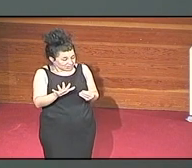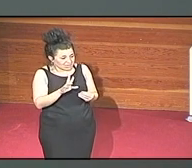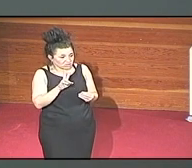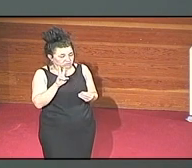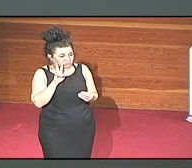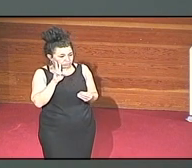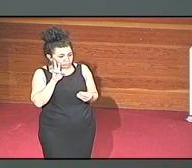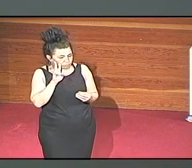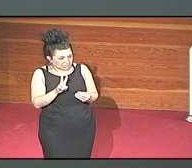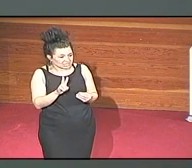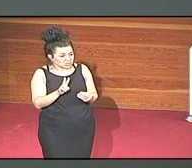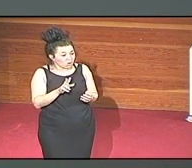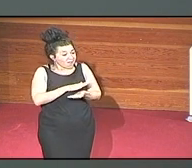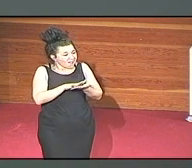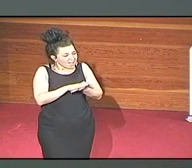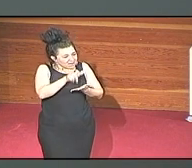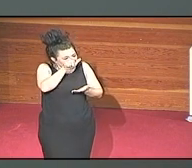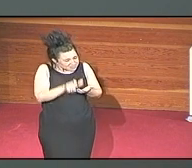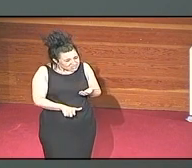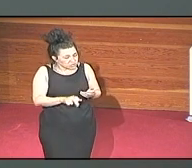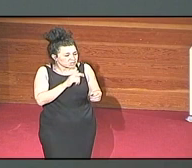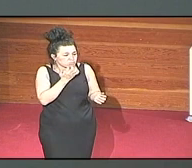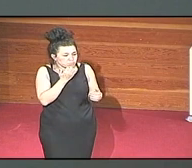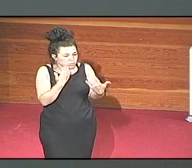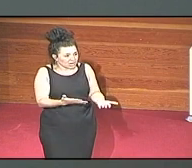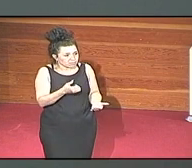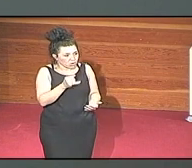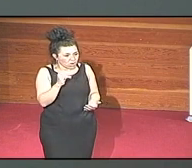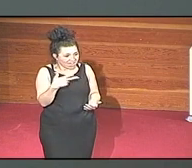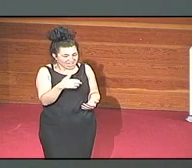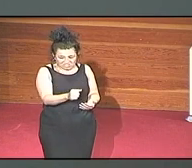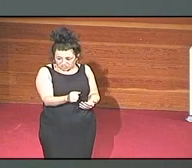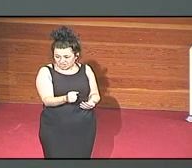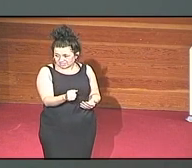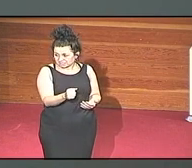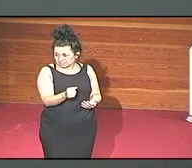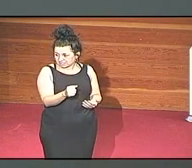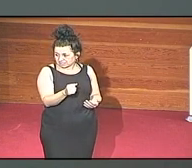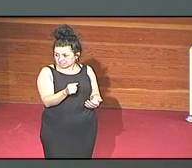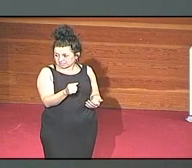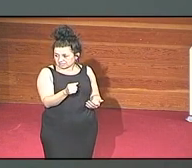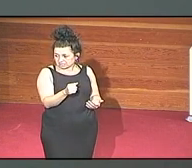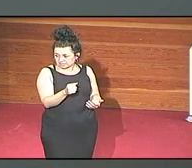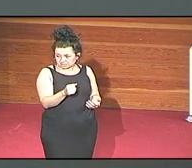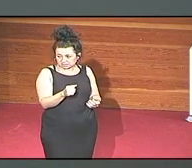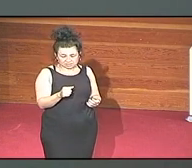aisha es la única manera asa de una ventana y por eso por eso miraba